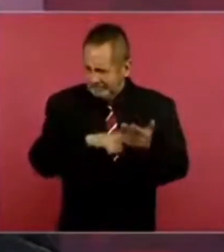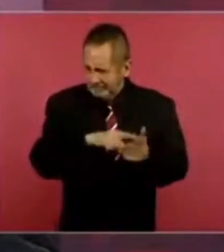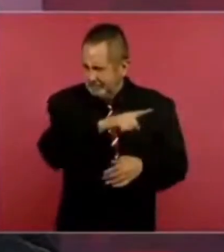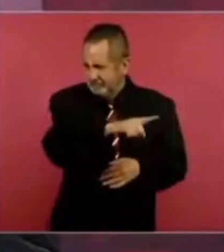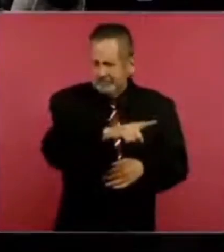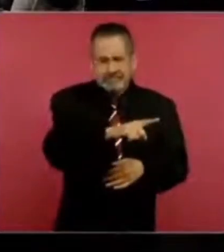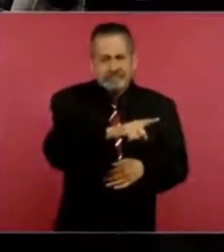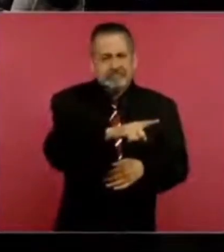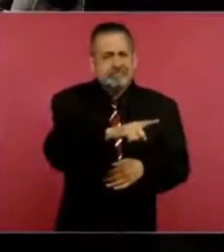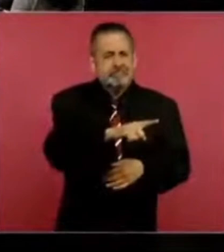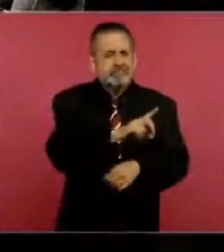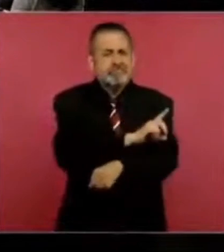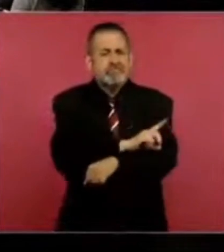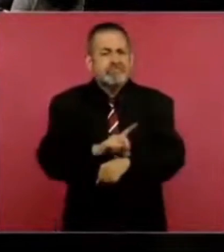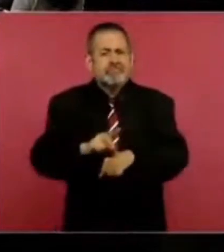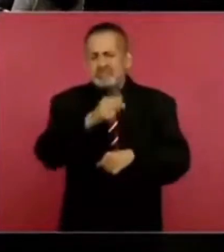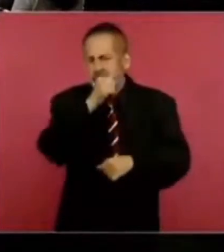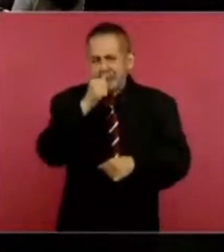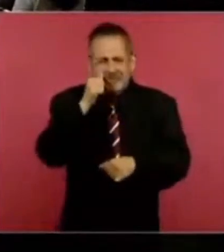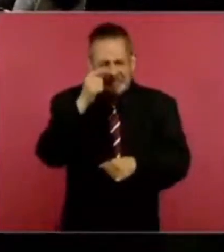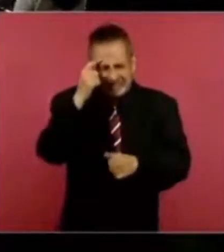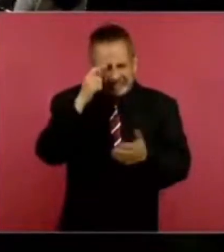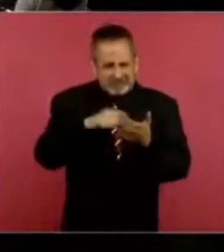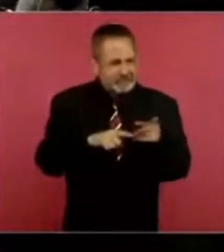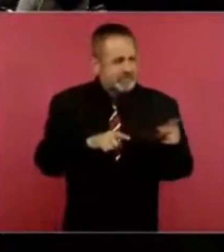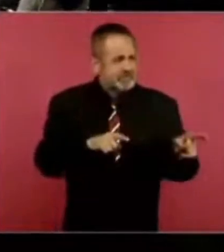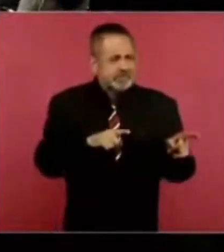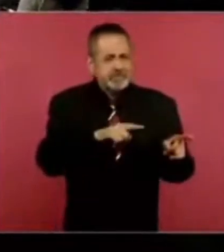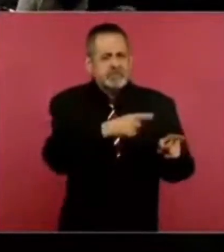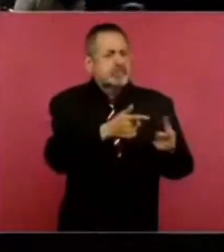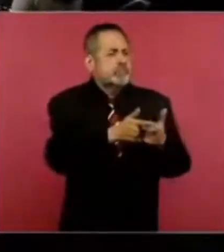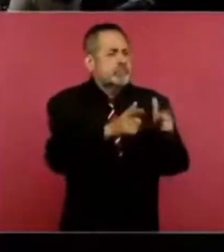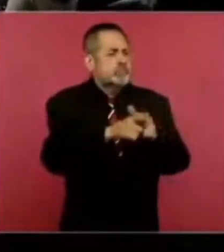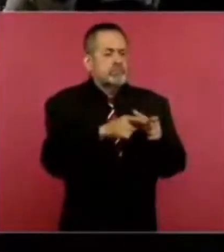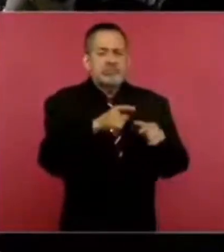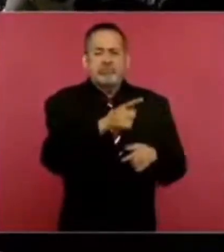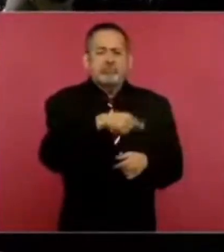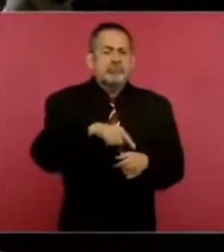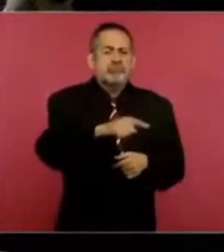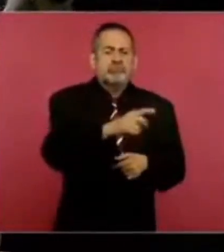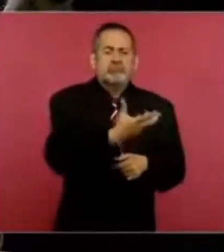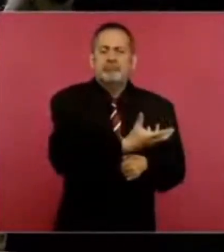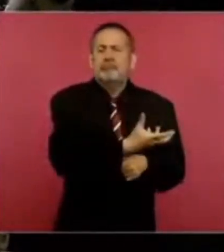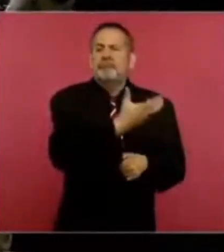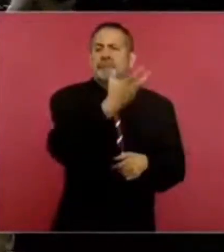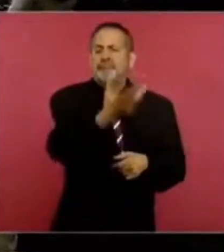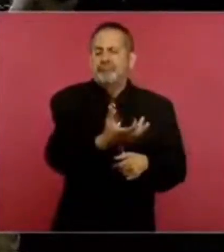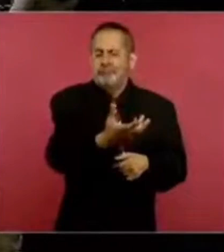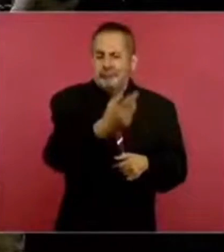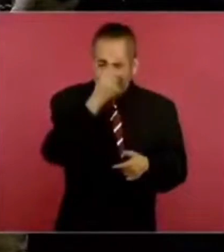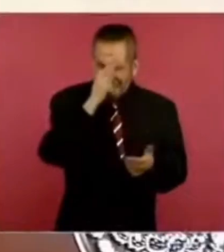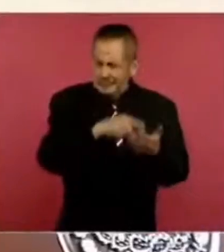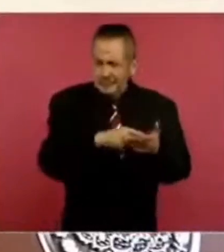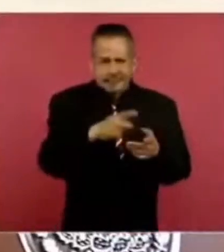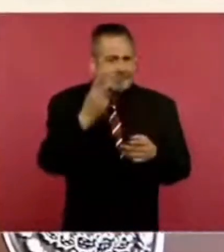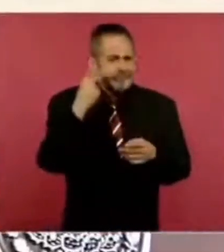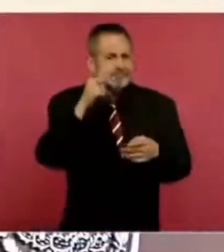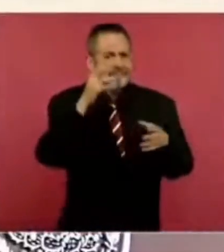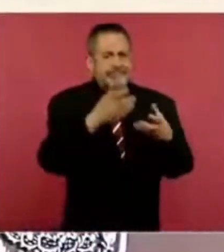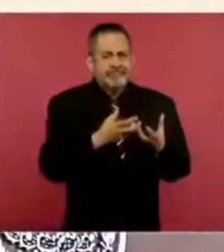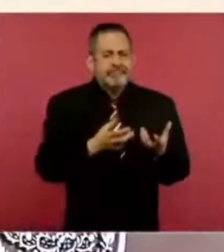Benito Juárez y una comitiva se han ido a